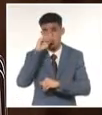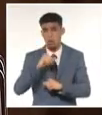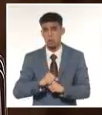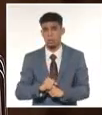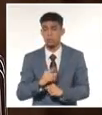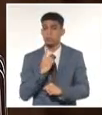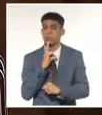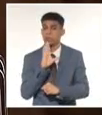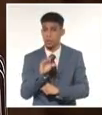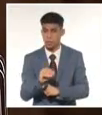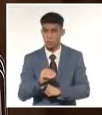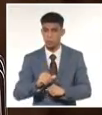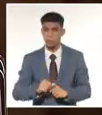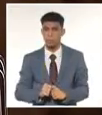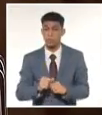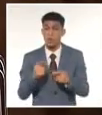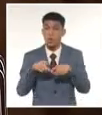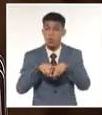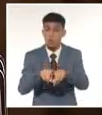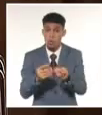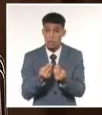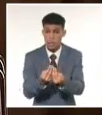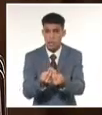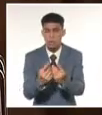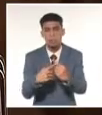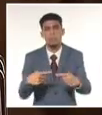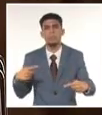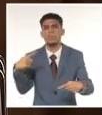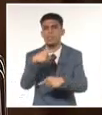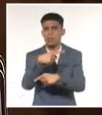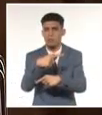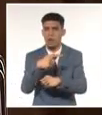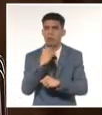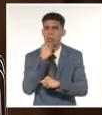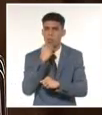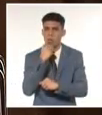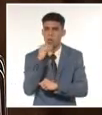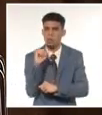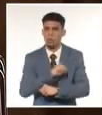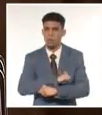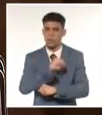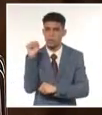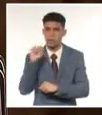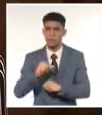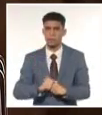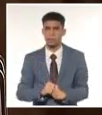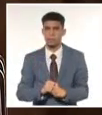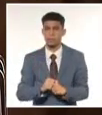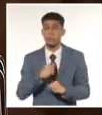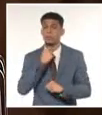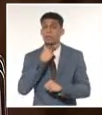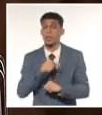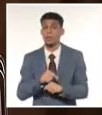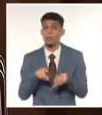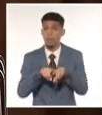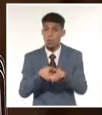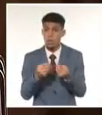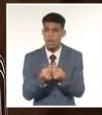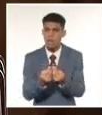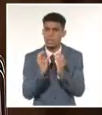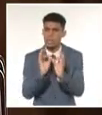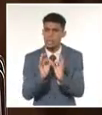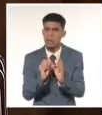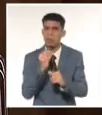cito: «La unidad es nuestra principal arma estratégica. Ha permitido a esta pequeña isla salir airosa frente a